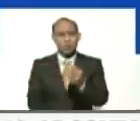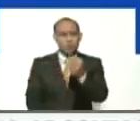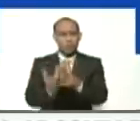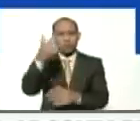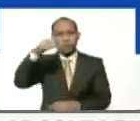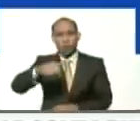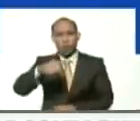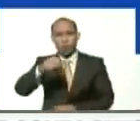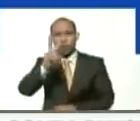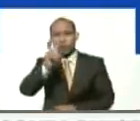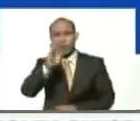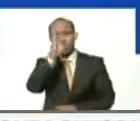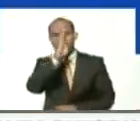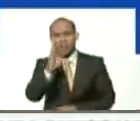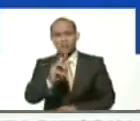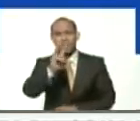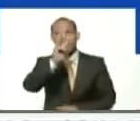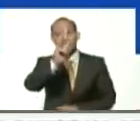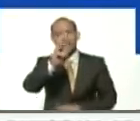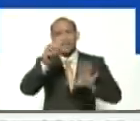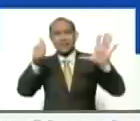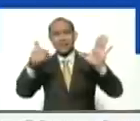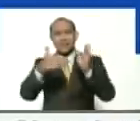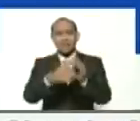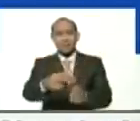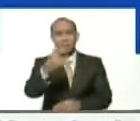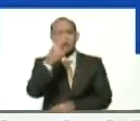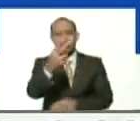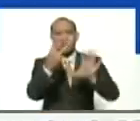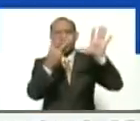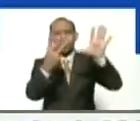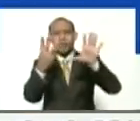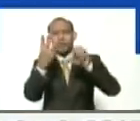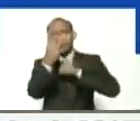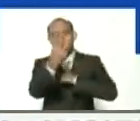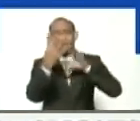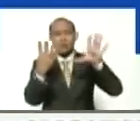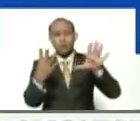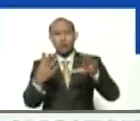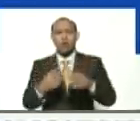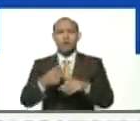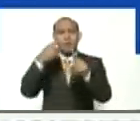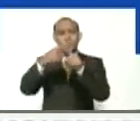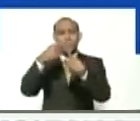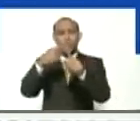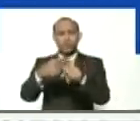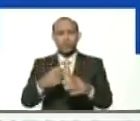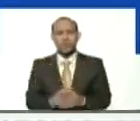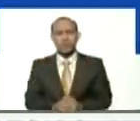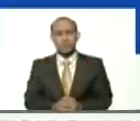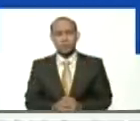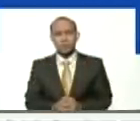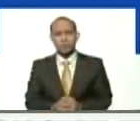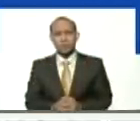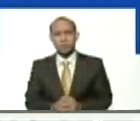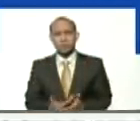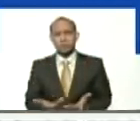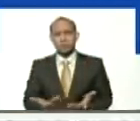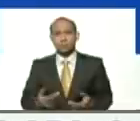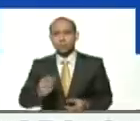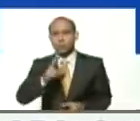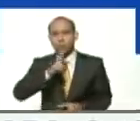día de hoy en brasil 36 mil 239 casos una cosa realmente